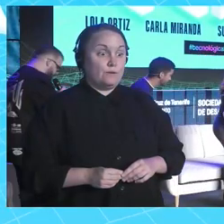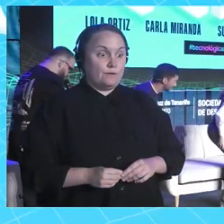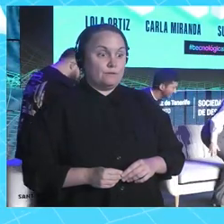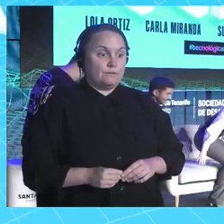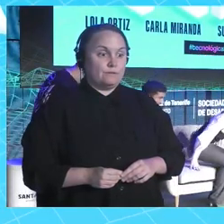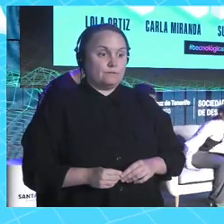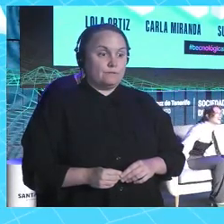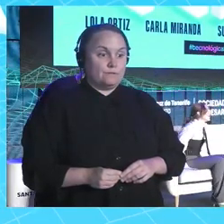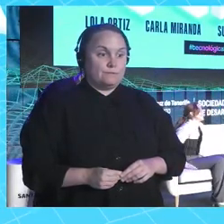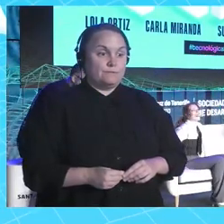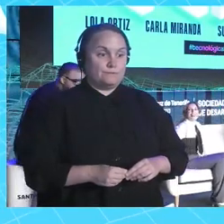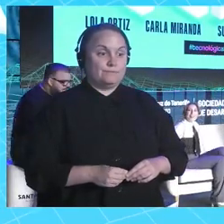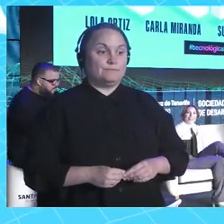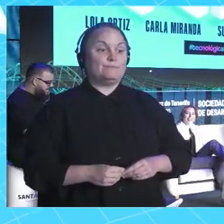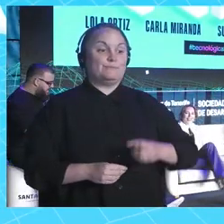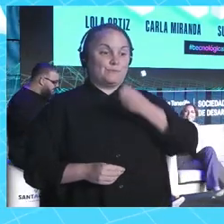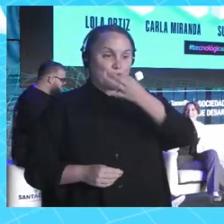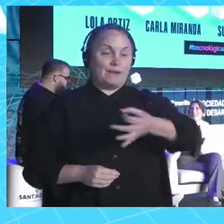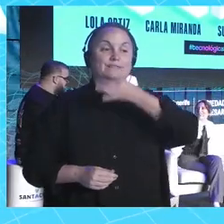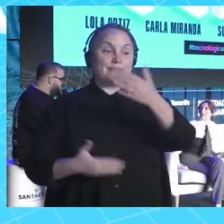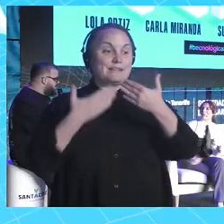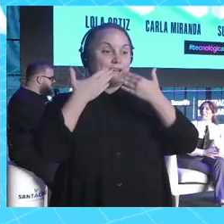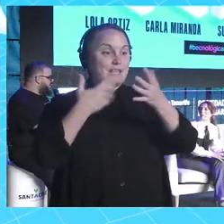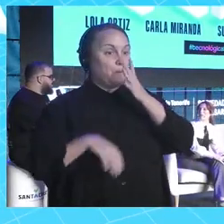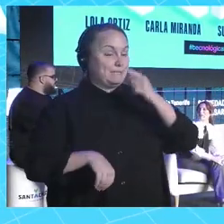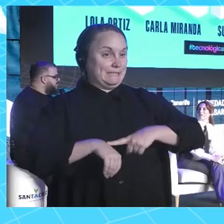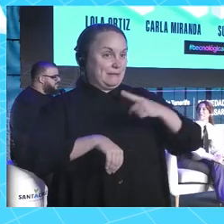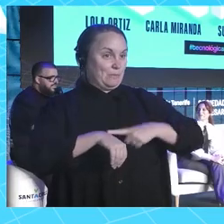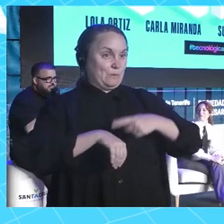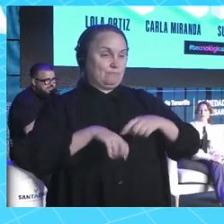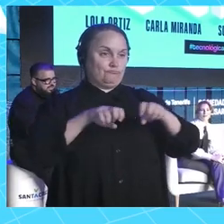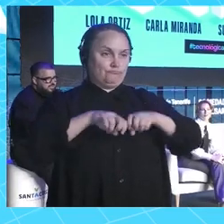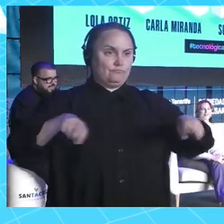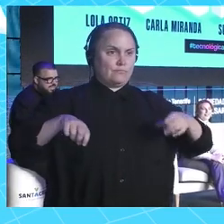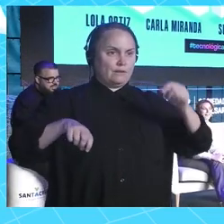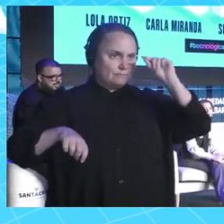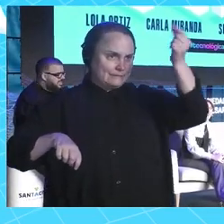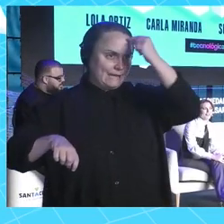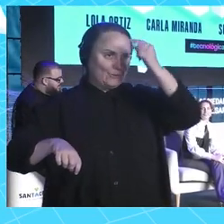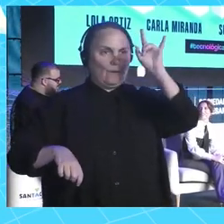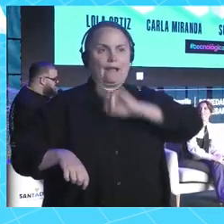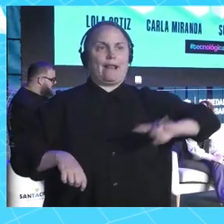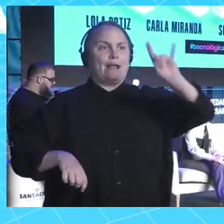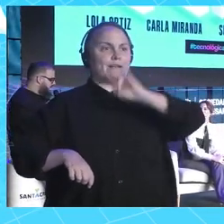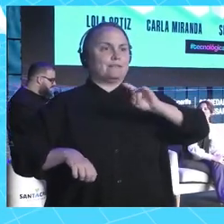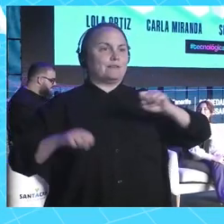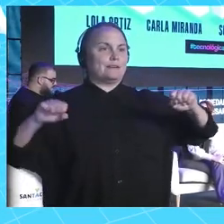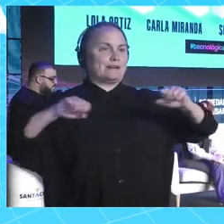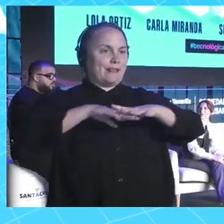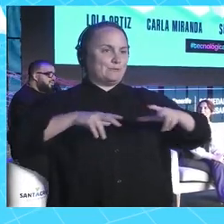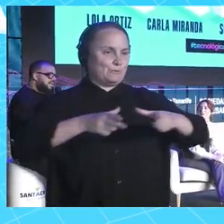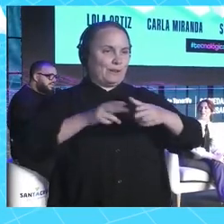Muy buenas tardes Muchas gracias por este ratito que vamos a tener con tanto talento local dentro de redes sociales